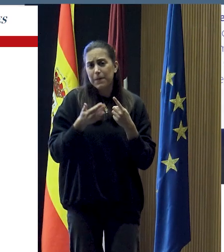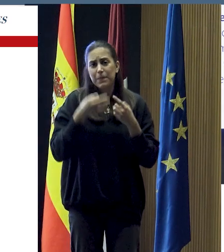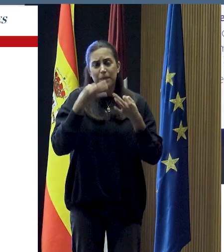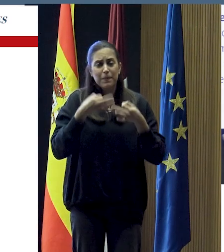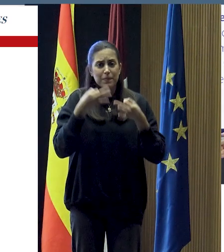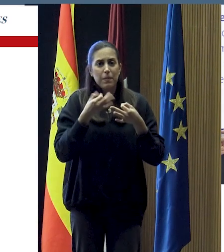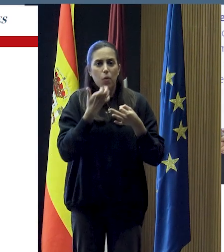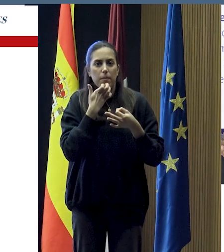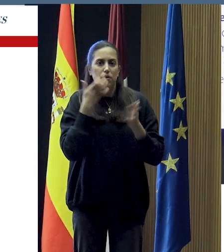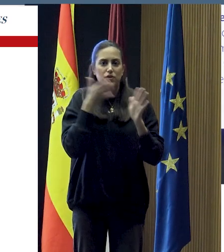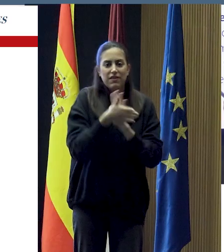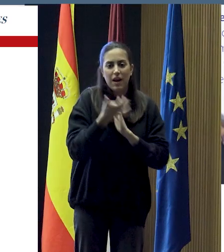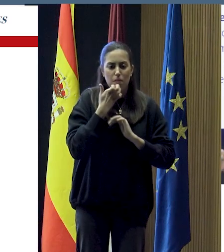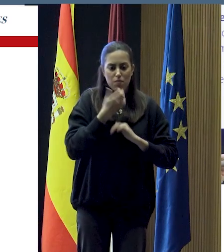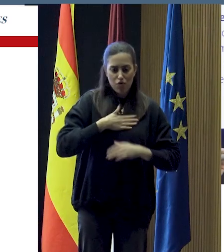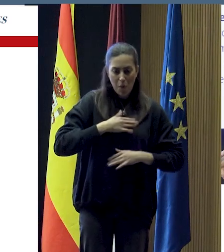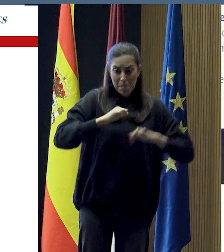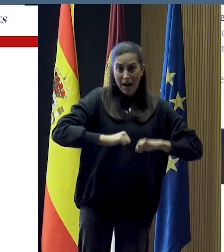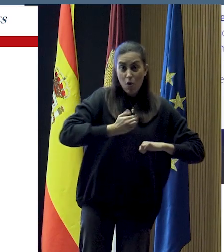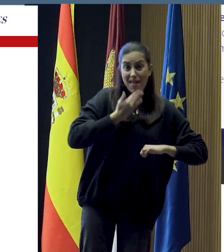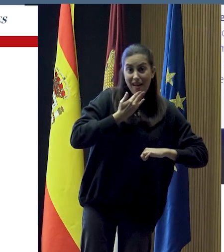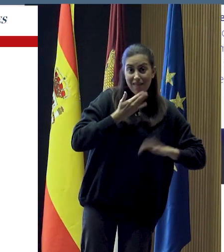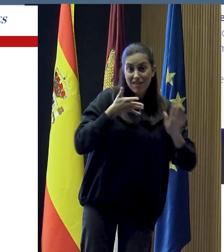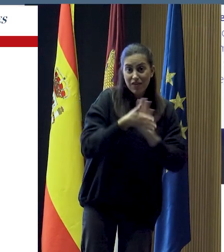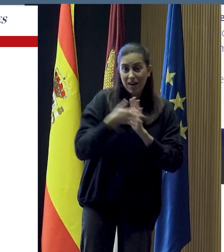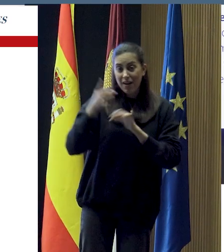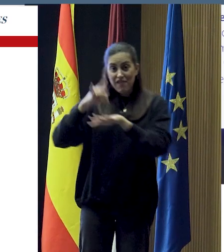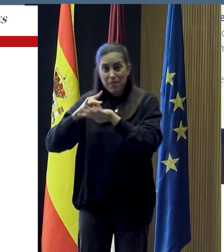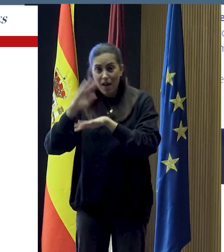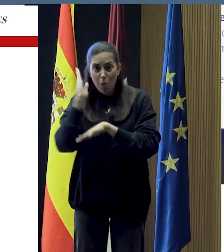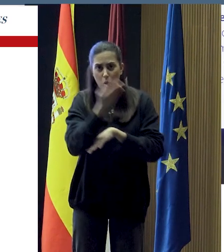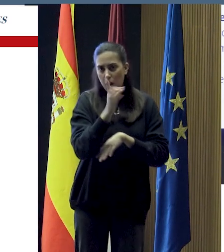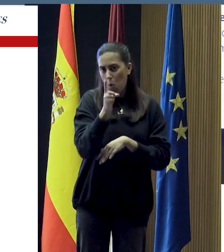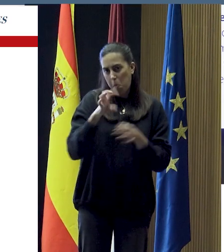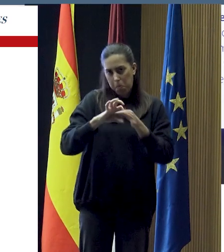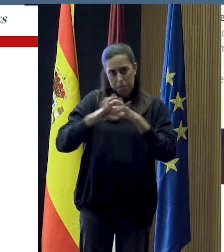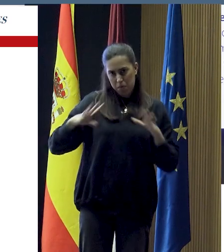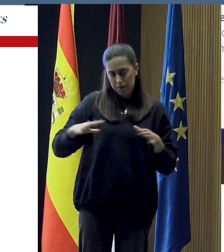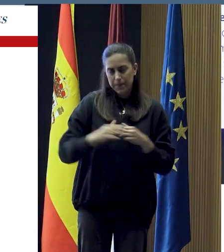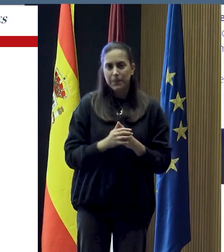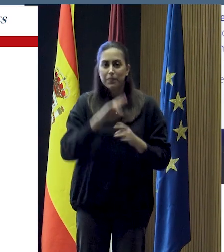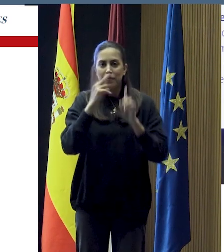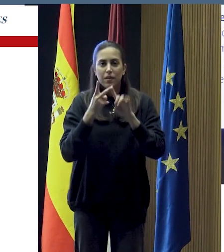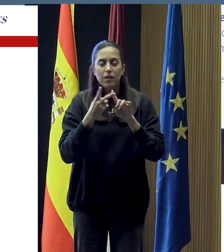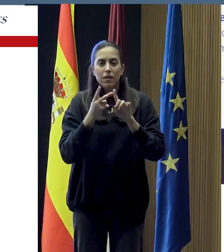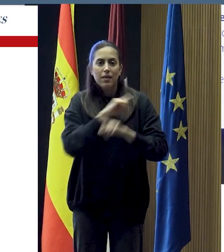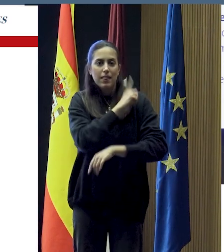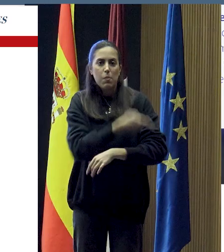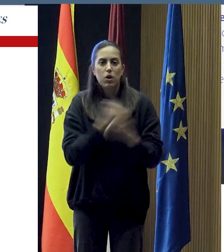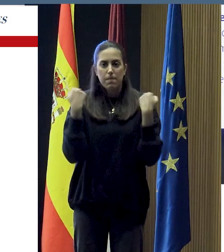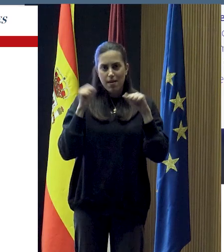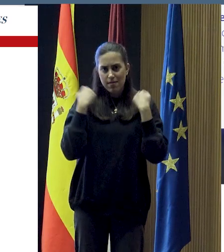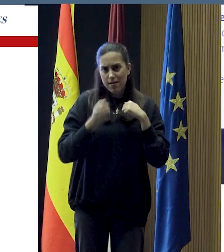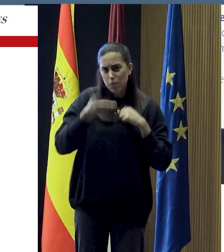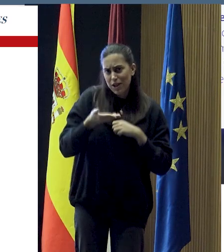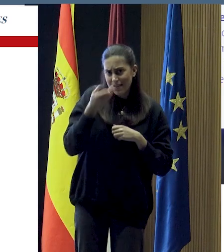en cuenta que no siempre el hacerse mayor va a cursar con un deterioro cognitivo de este tipo. Hacer ejercicio con regularidad es